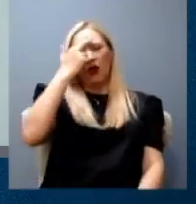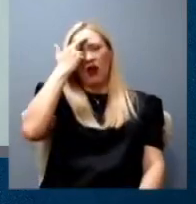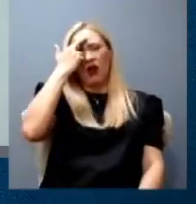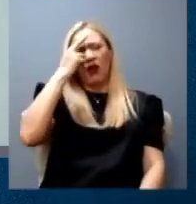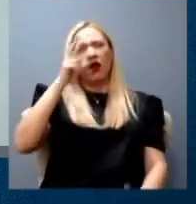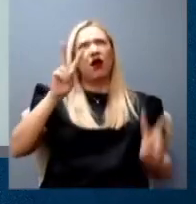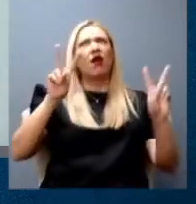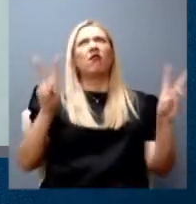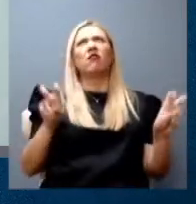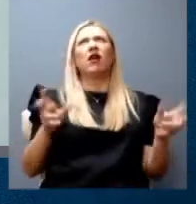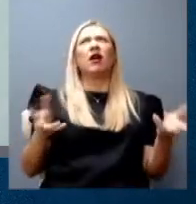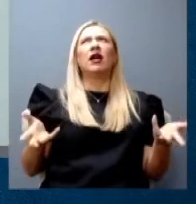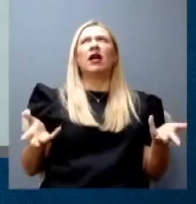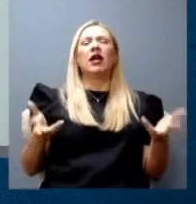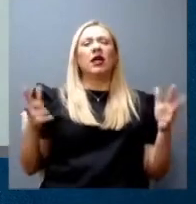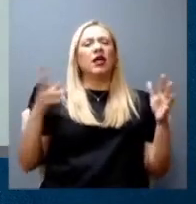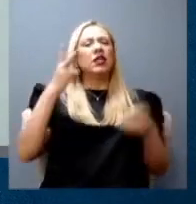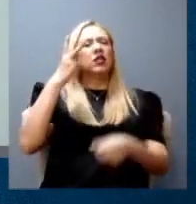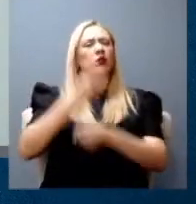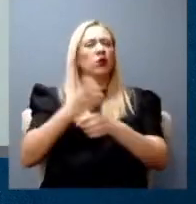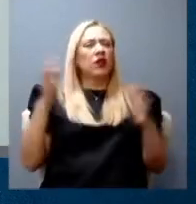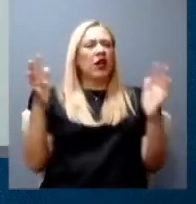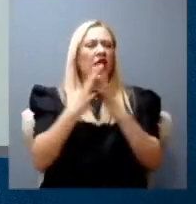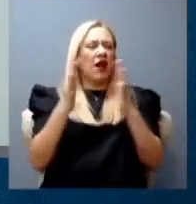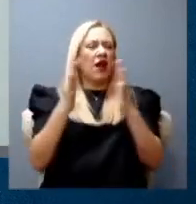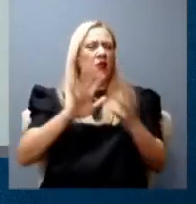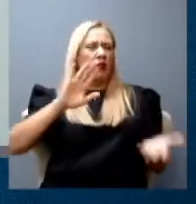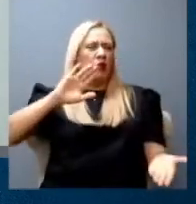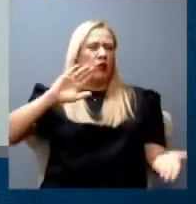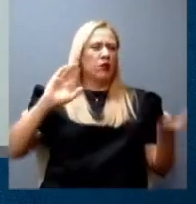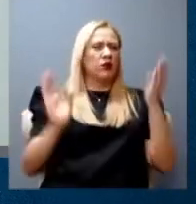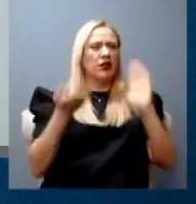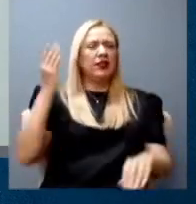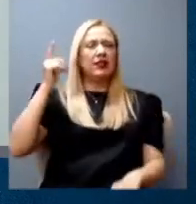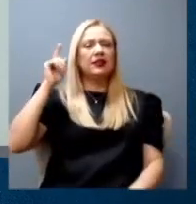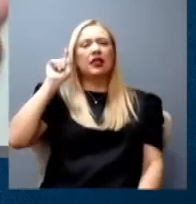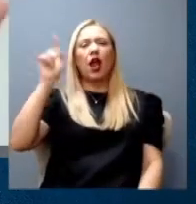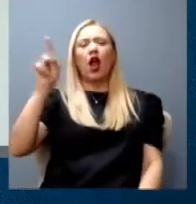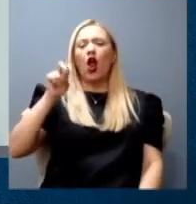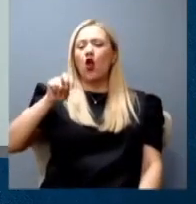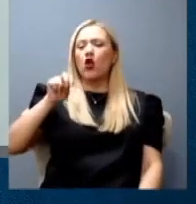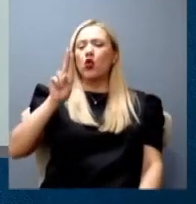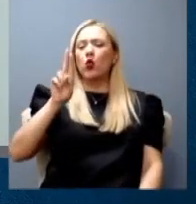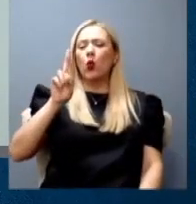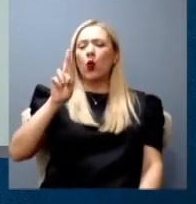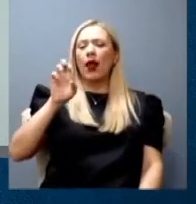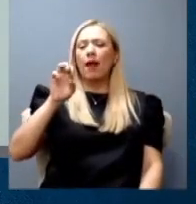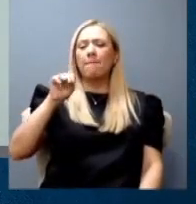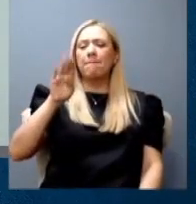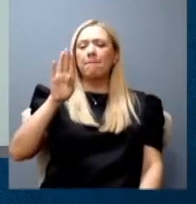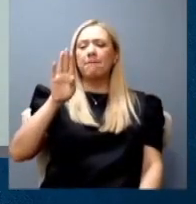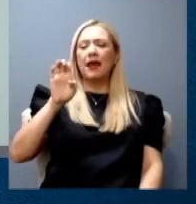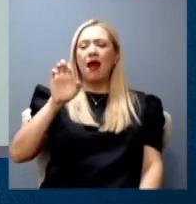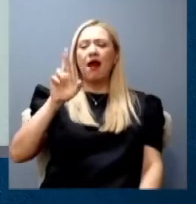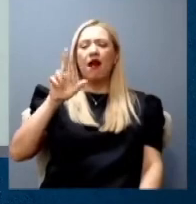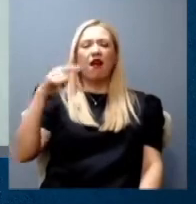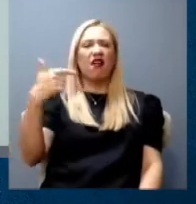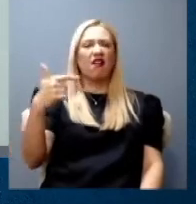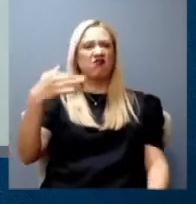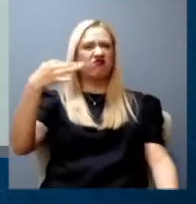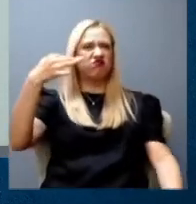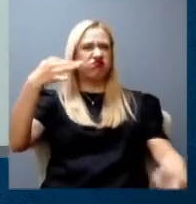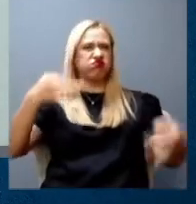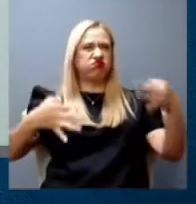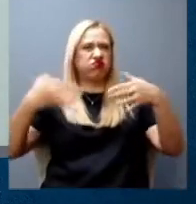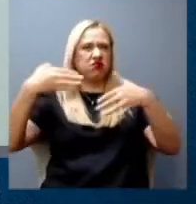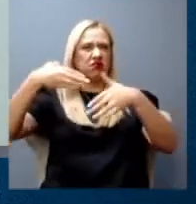temas como después de la Segunda Guerra Mundial, los tribunales de Nuremberg, donde también coincidía, digamos, va de la mano